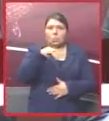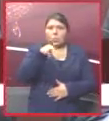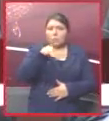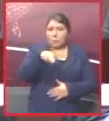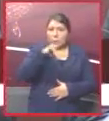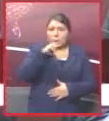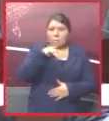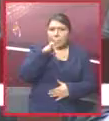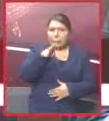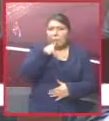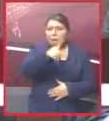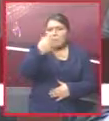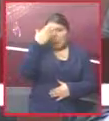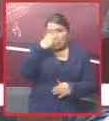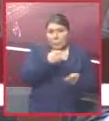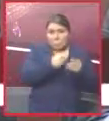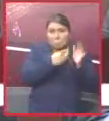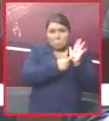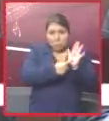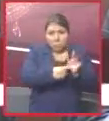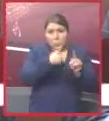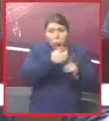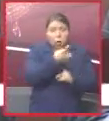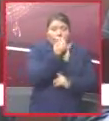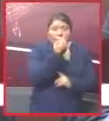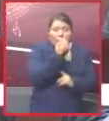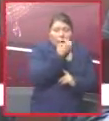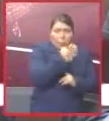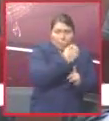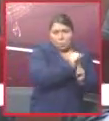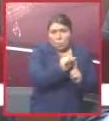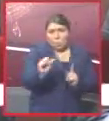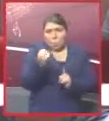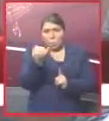a junio de este año 2016 se han recibido más de